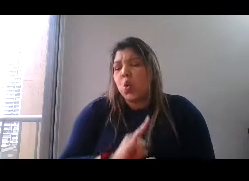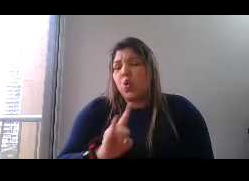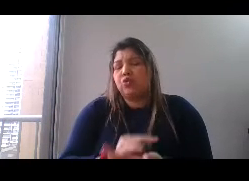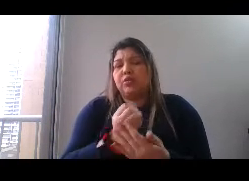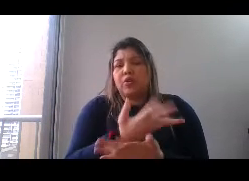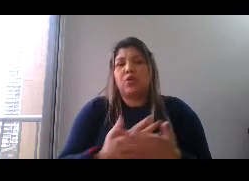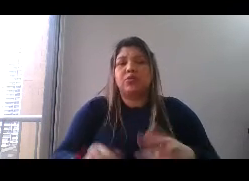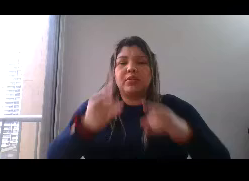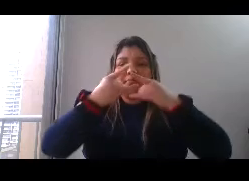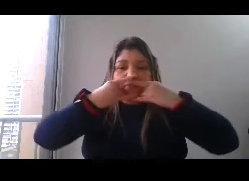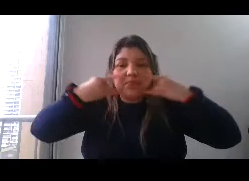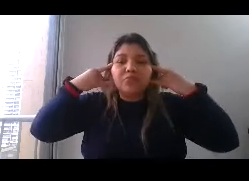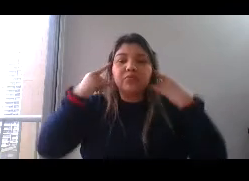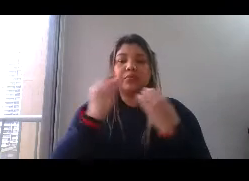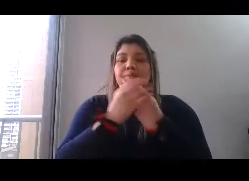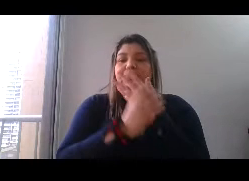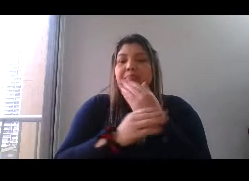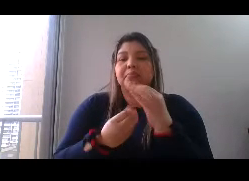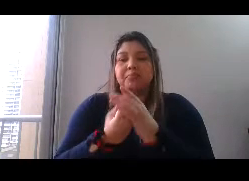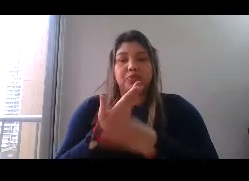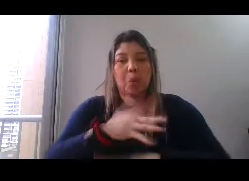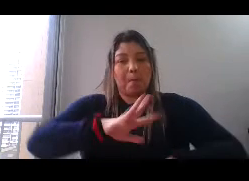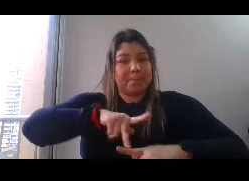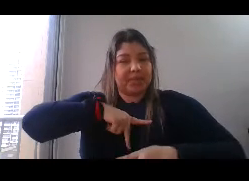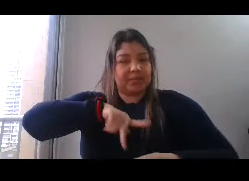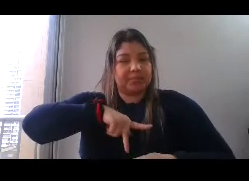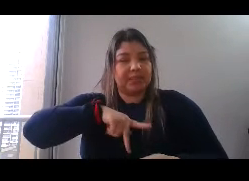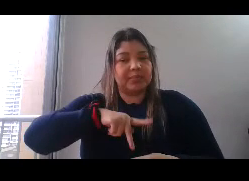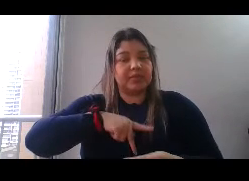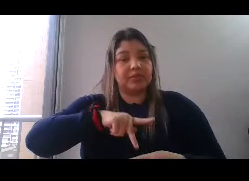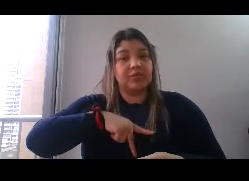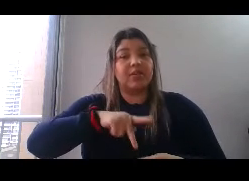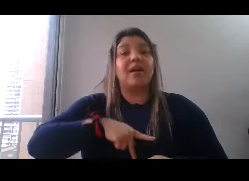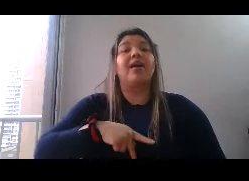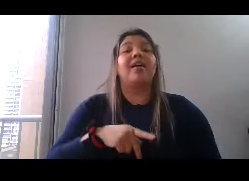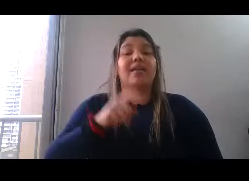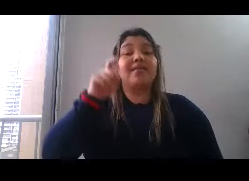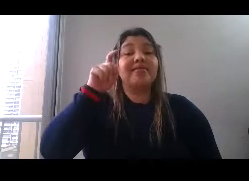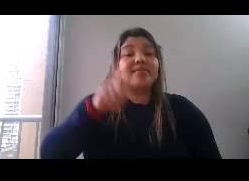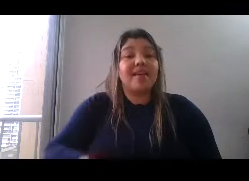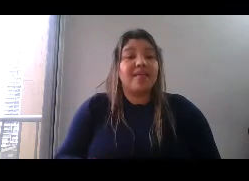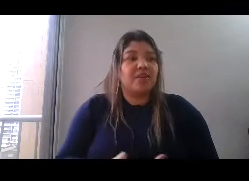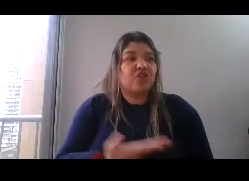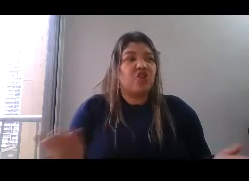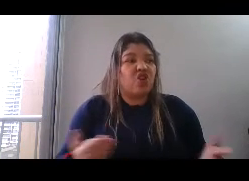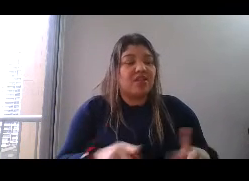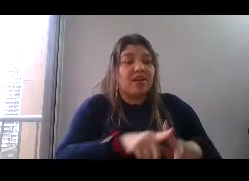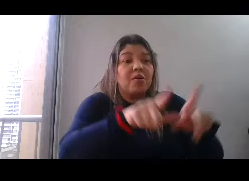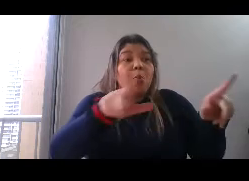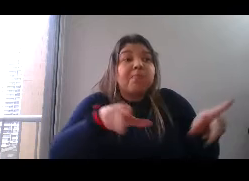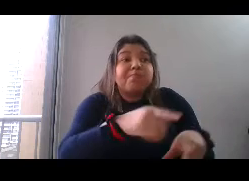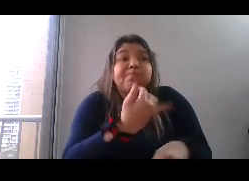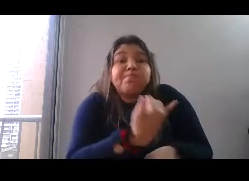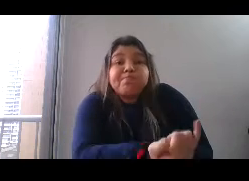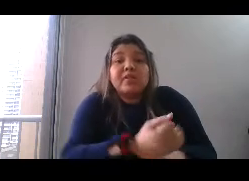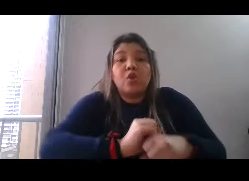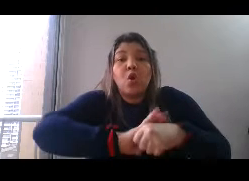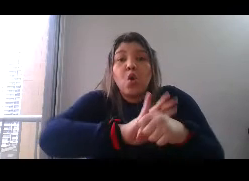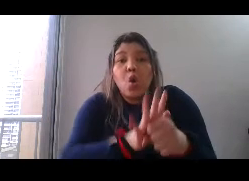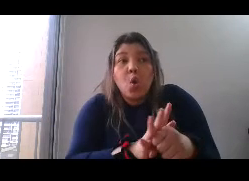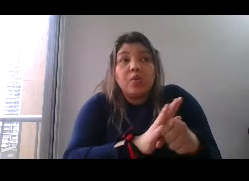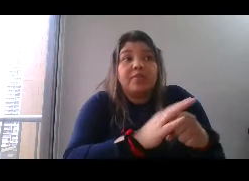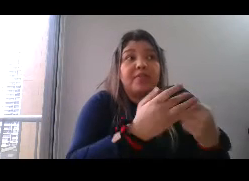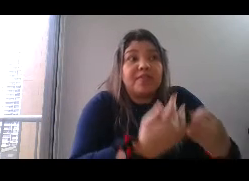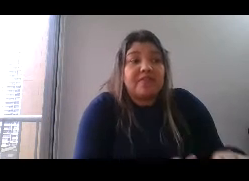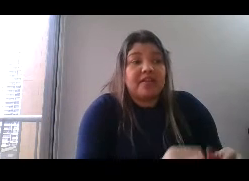de manera adecuada, debe tener esos elementos en el área donde está atendiendo a los pacientes, y apenas sale del